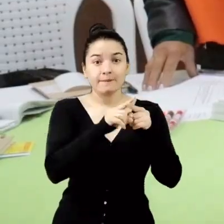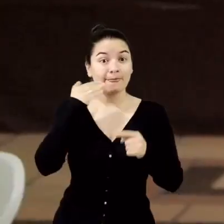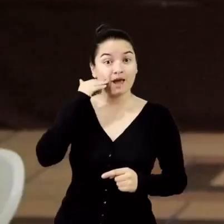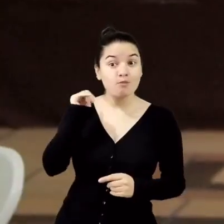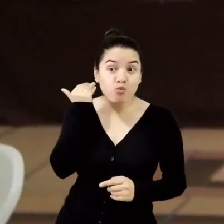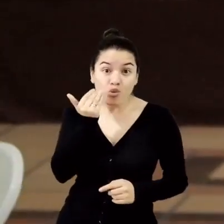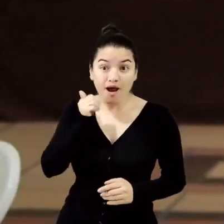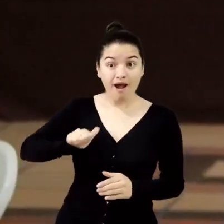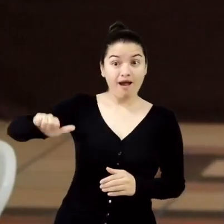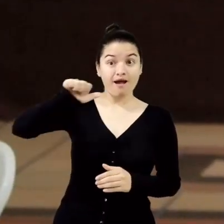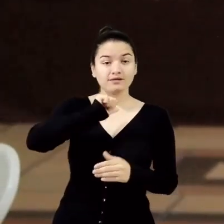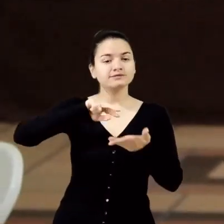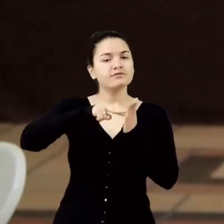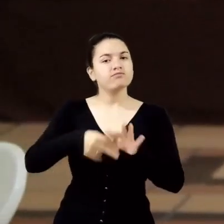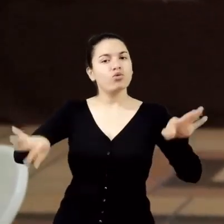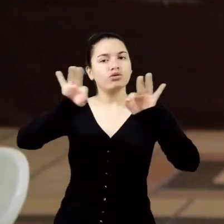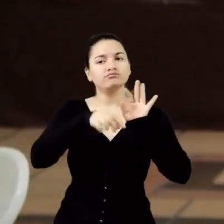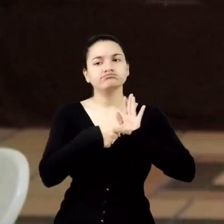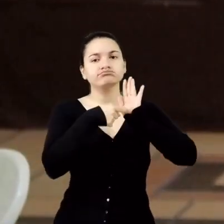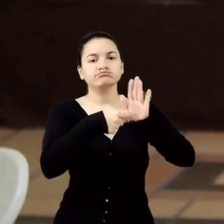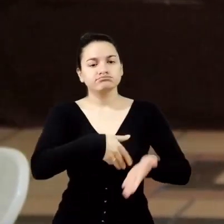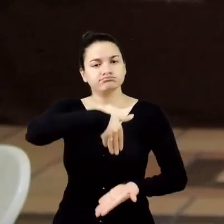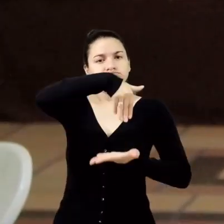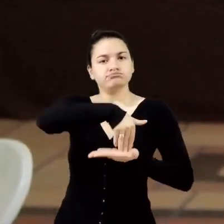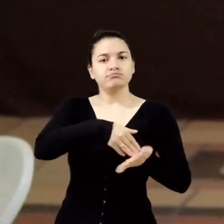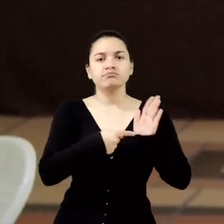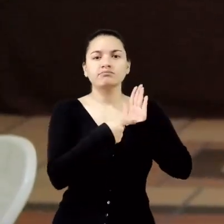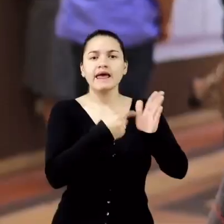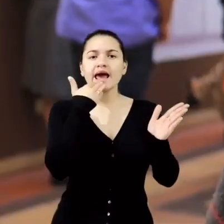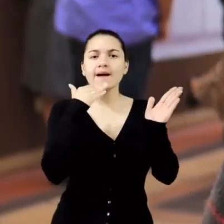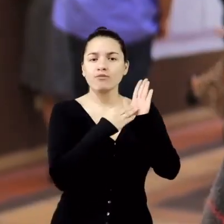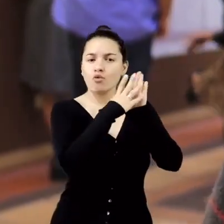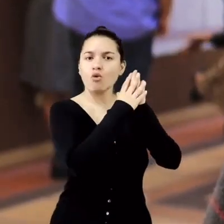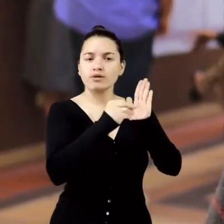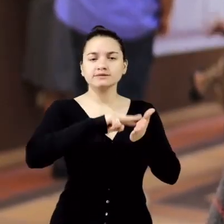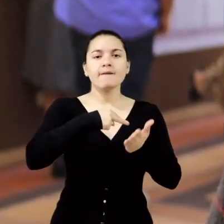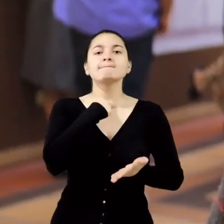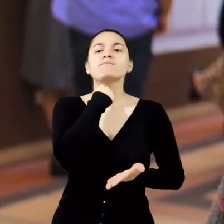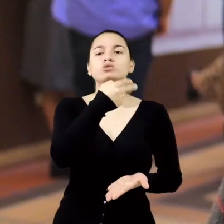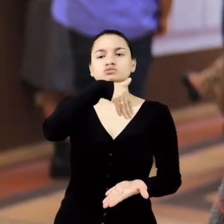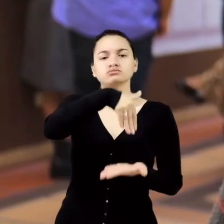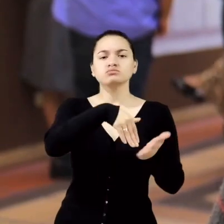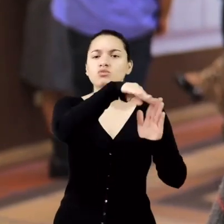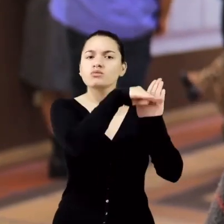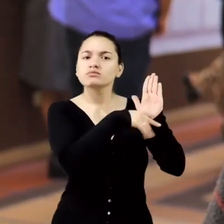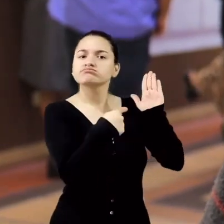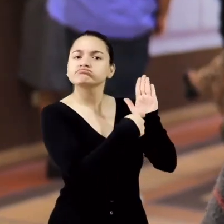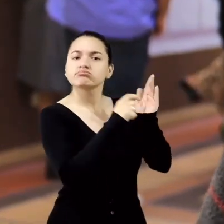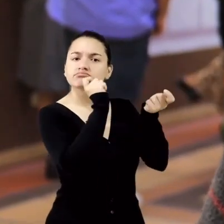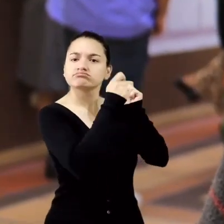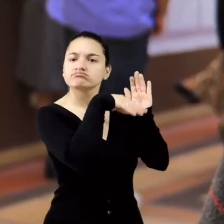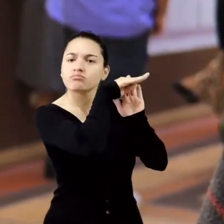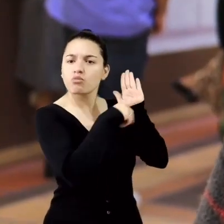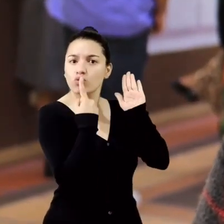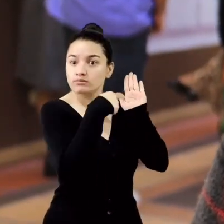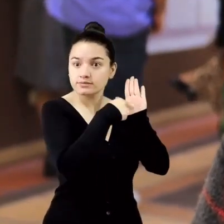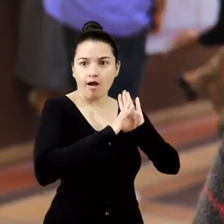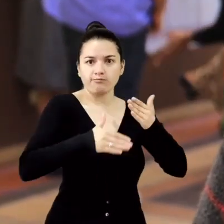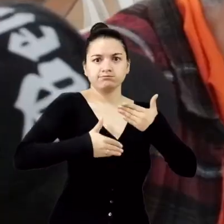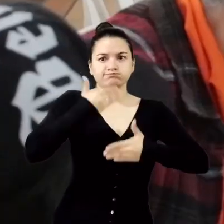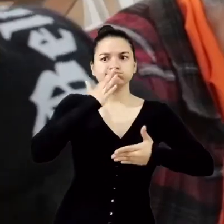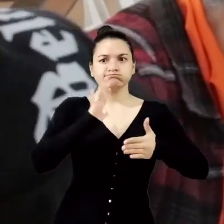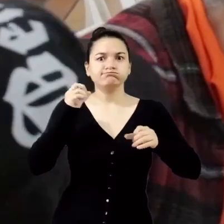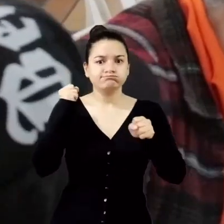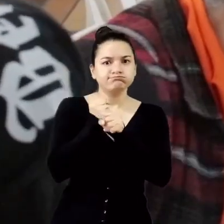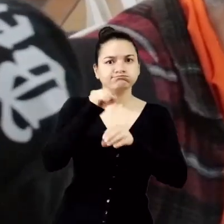departamento que clamamos por estar realmente representadas en esta política pública. Pero este es un comienzo